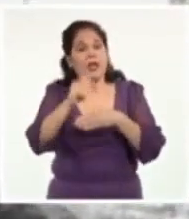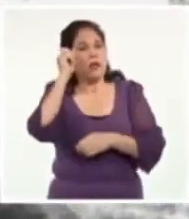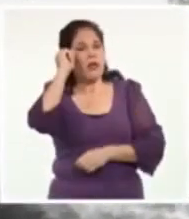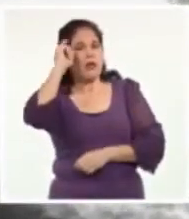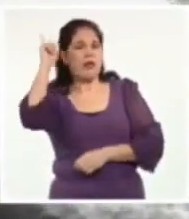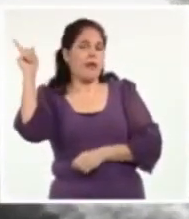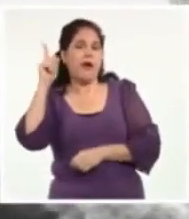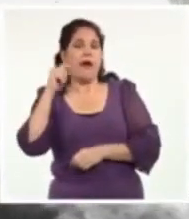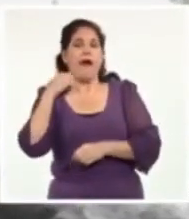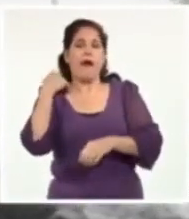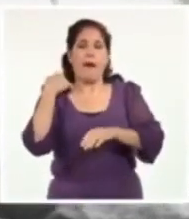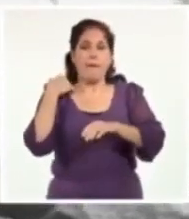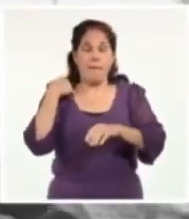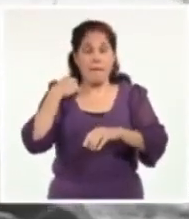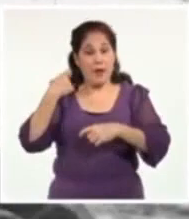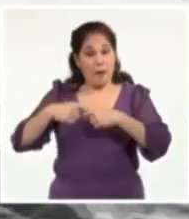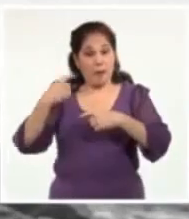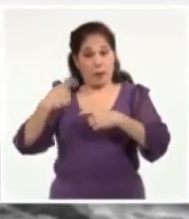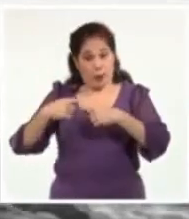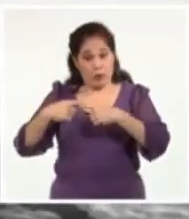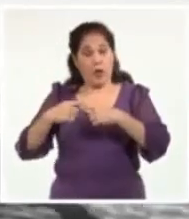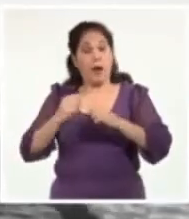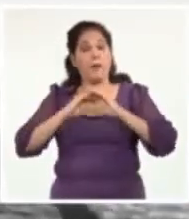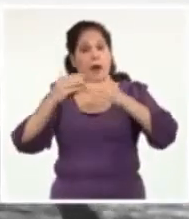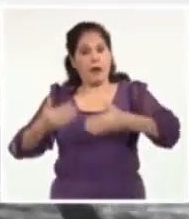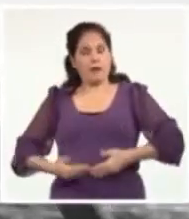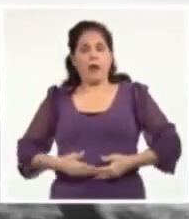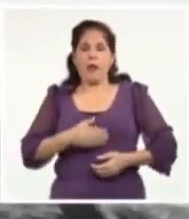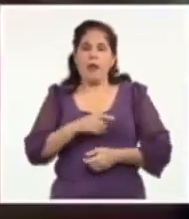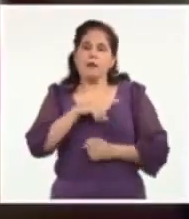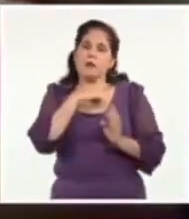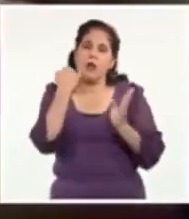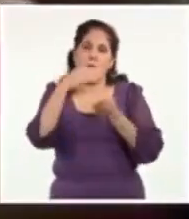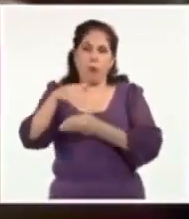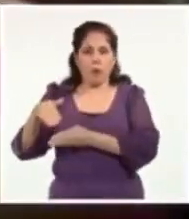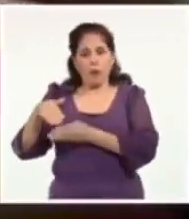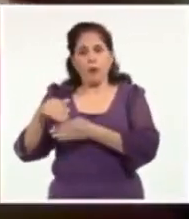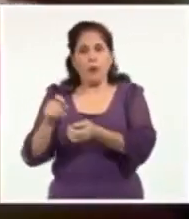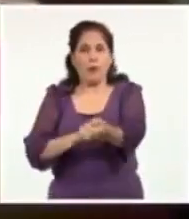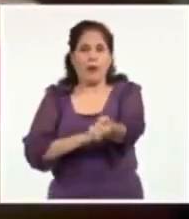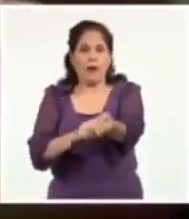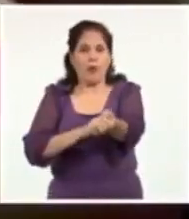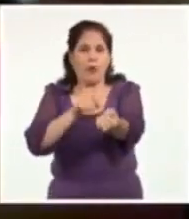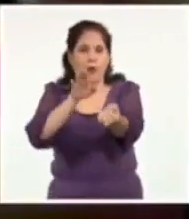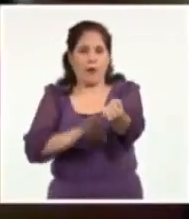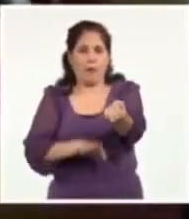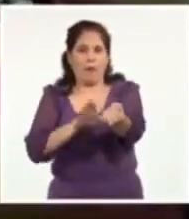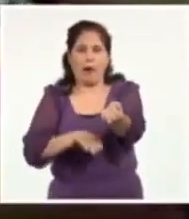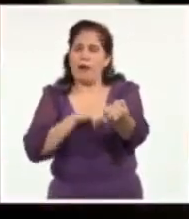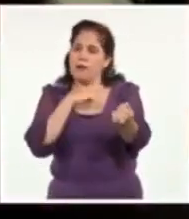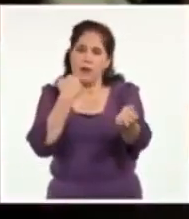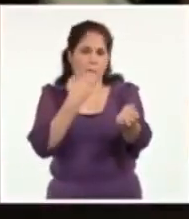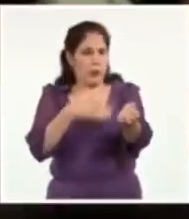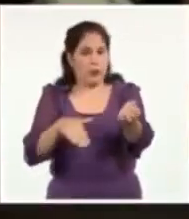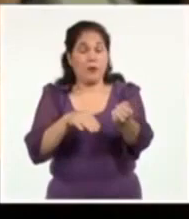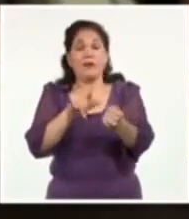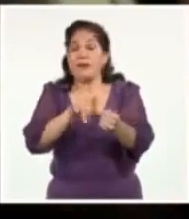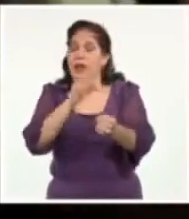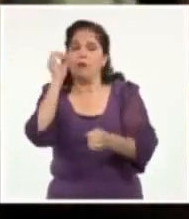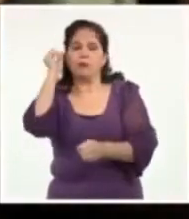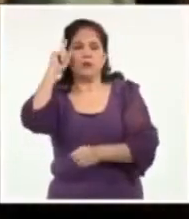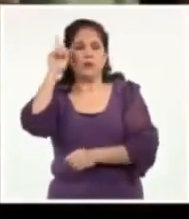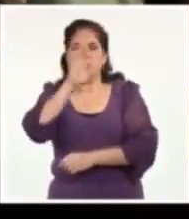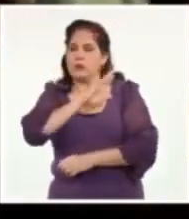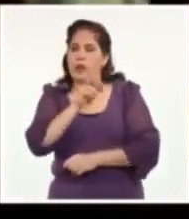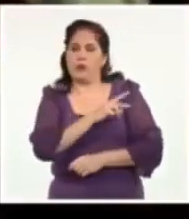la pérdida de su esposa embarazada, víctima de una hepatitis agravada por anemia, poco a poco su mundo comenzó a ser el del movimiento